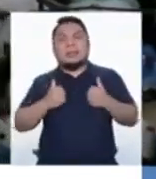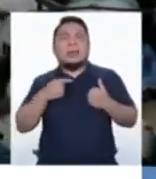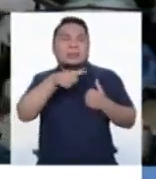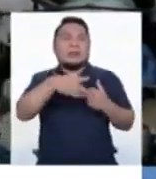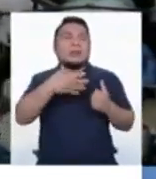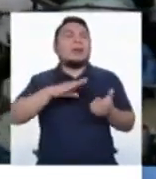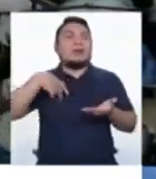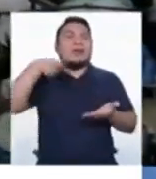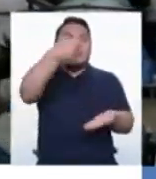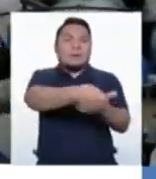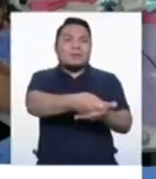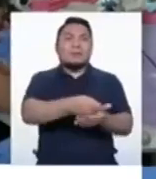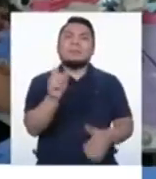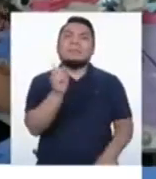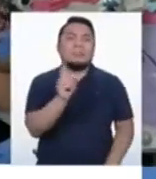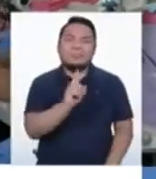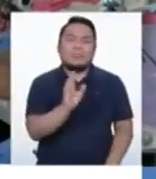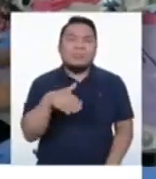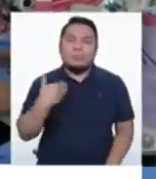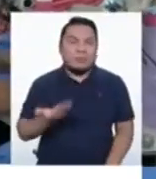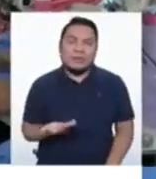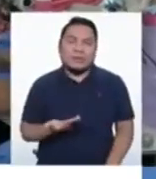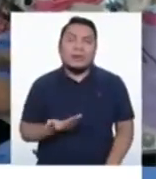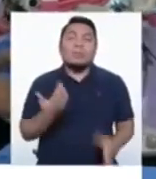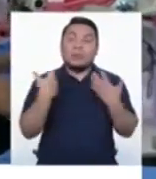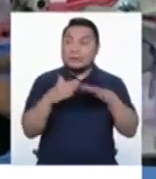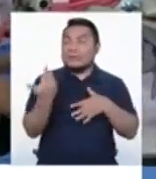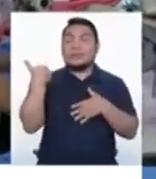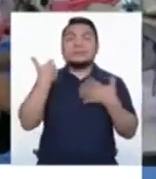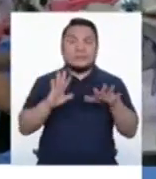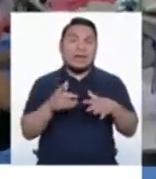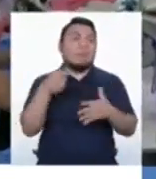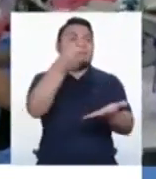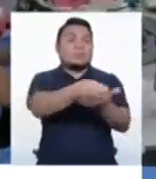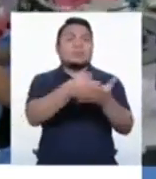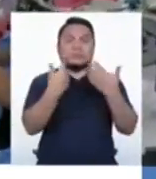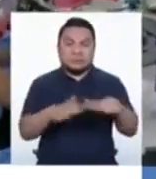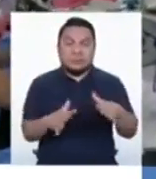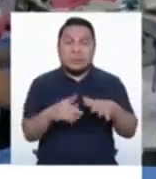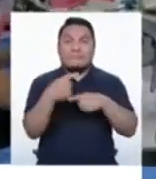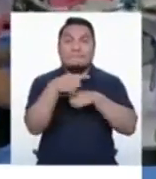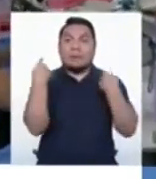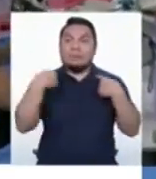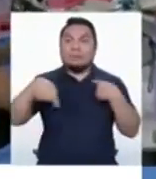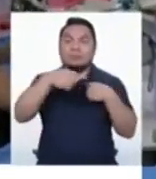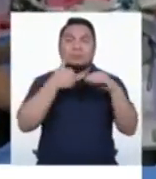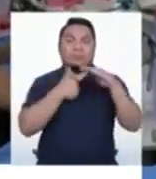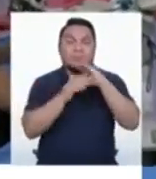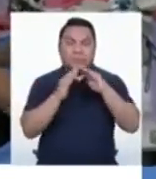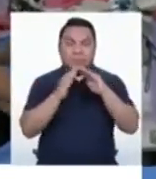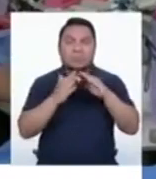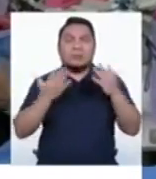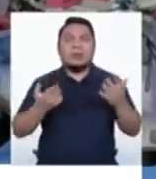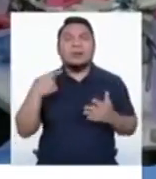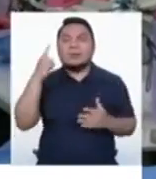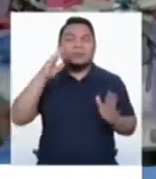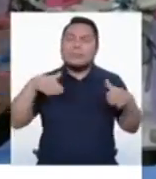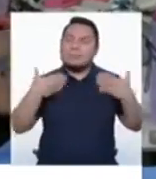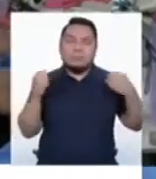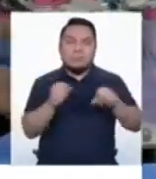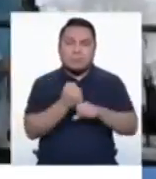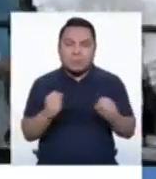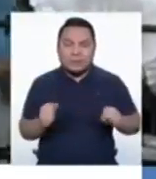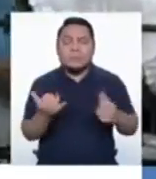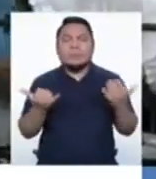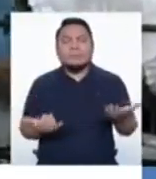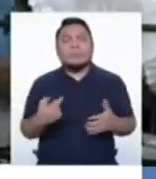va a ser posible que recuperen el tiempo. Imaginemos en industrias donde hay turnos rotativos fijos, entonces no va a ser posible. En estos